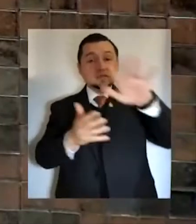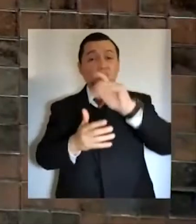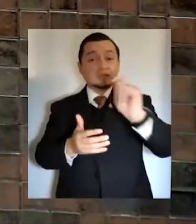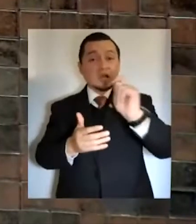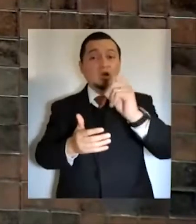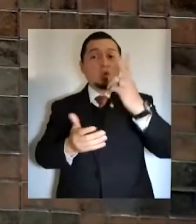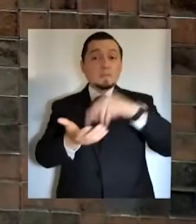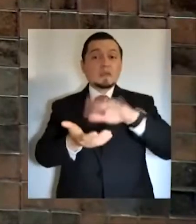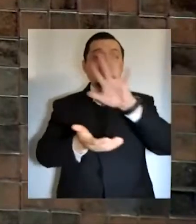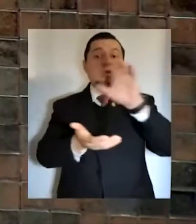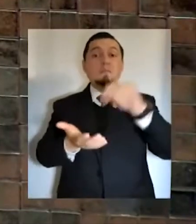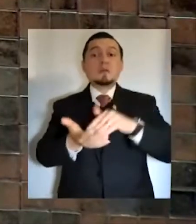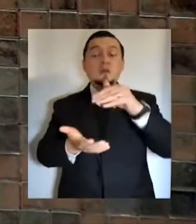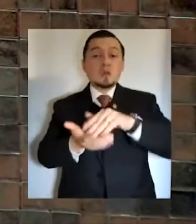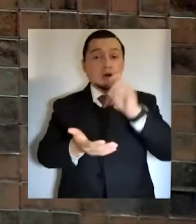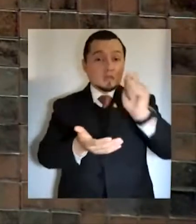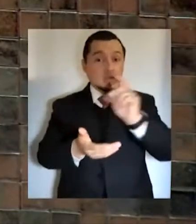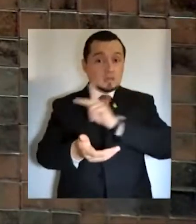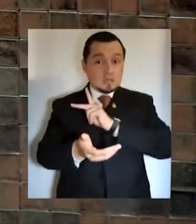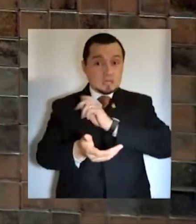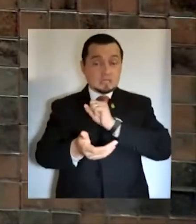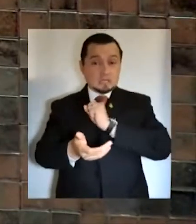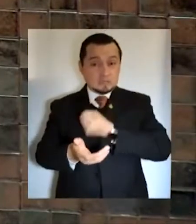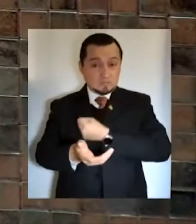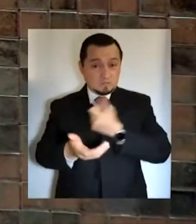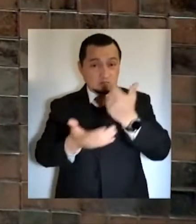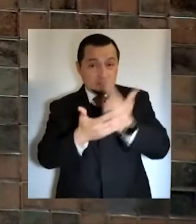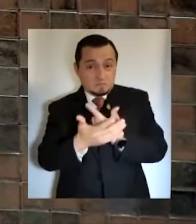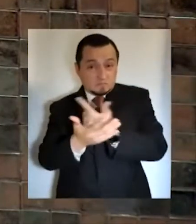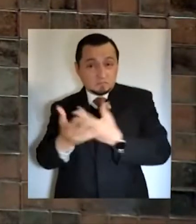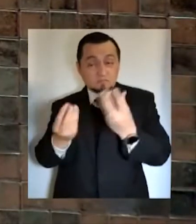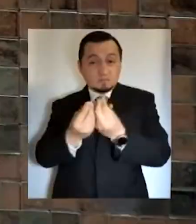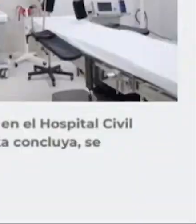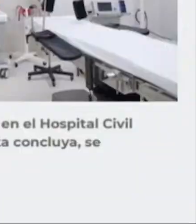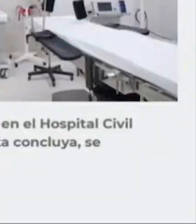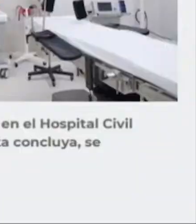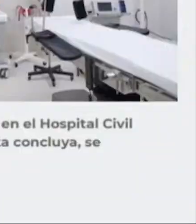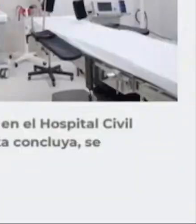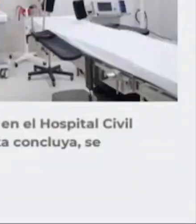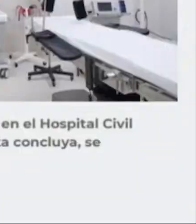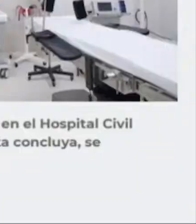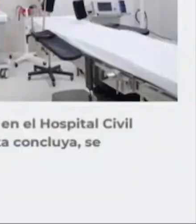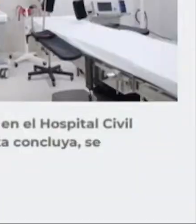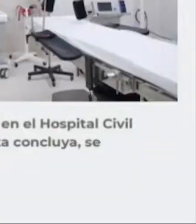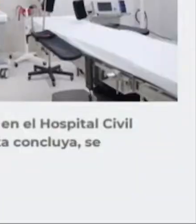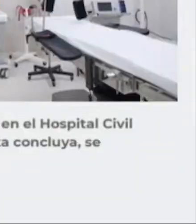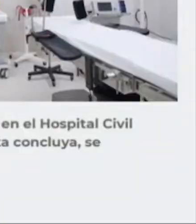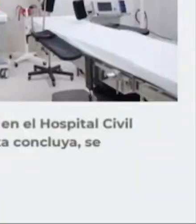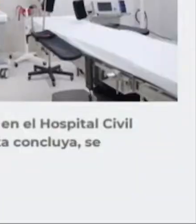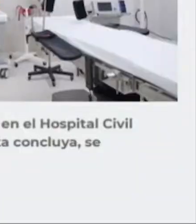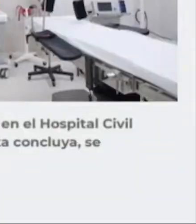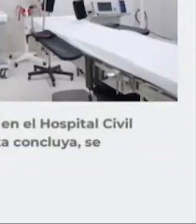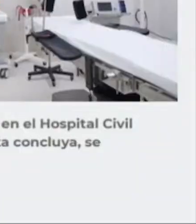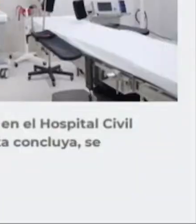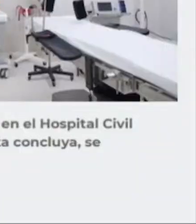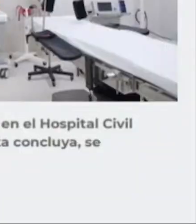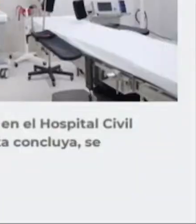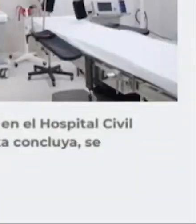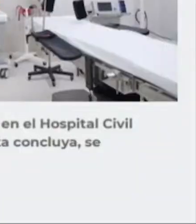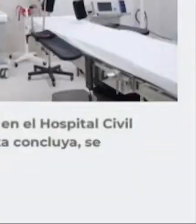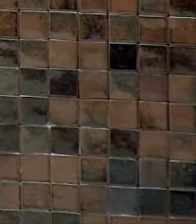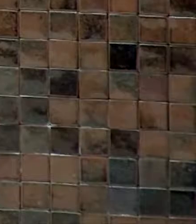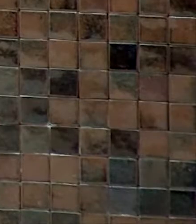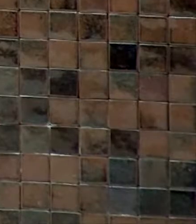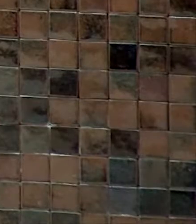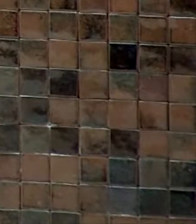El gobierno de Jalisco seguirá invirtiendo en los hospitales civiles de Guadalajara, ya que se trata de un orgullo de los jaliscienses. Así lo señaló